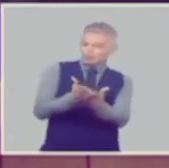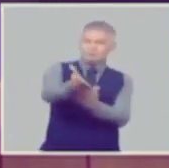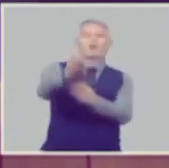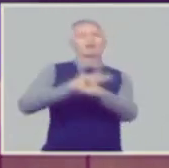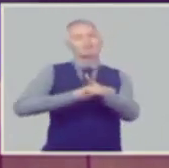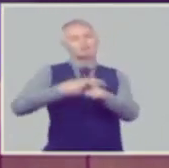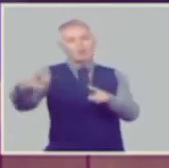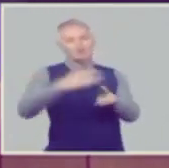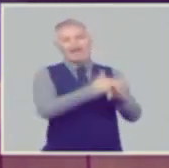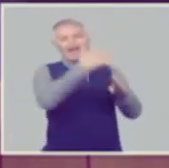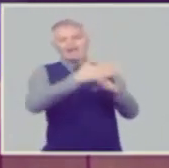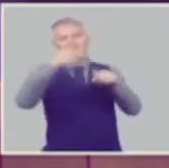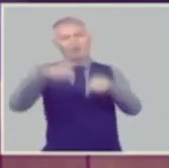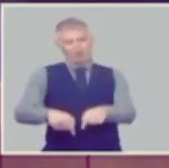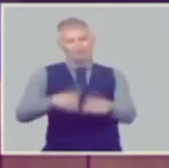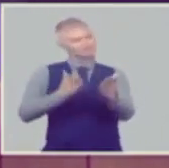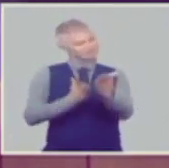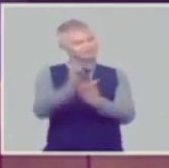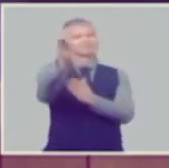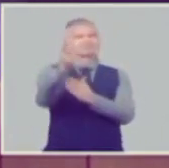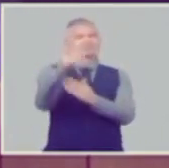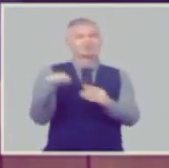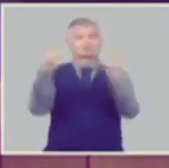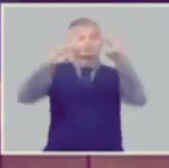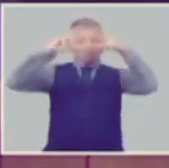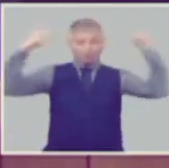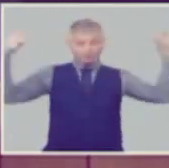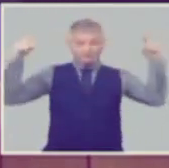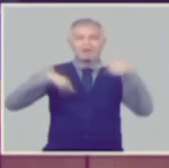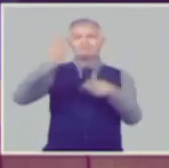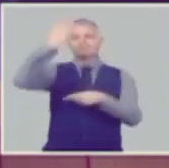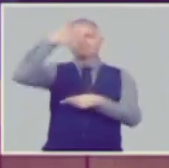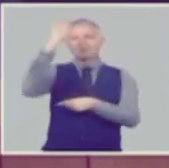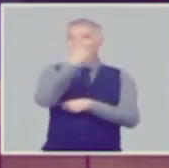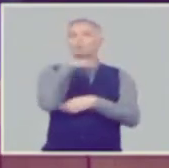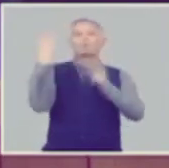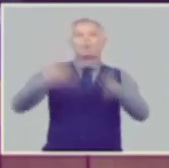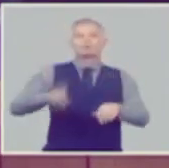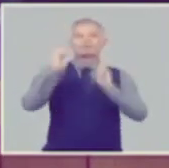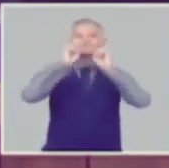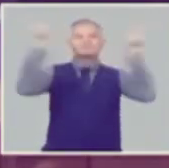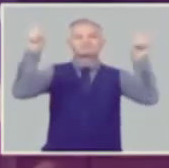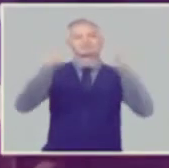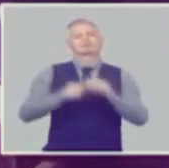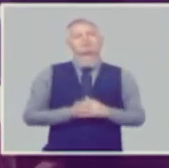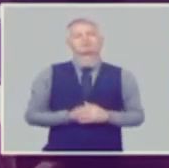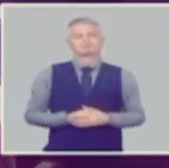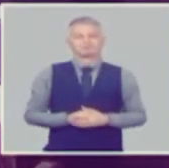aquí, y nuestra consigna sigue siendo: ¡Patria o muerte, venceremos!